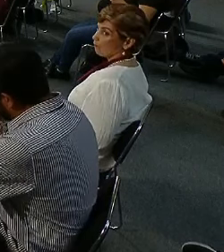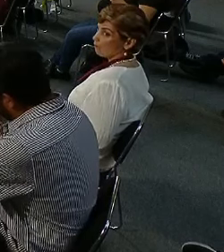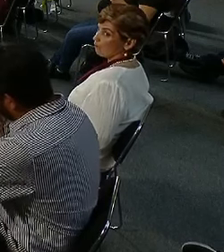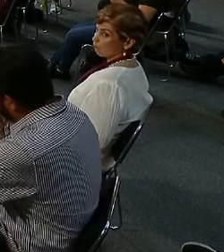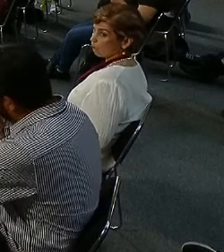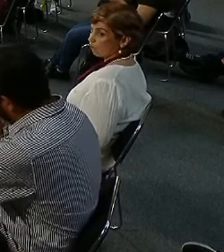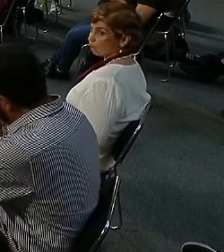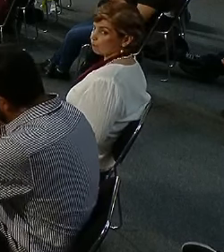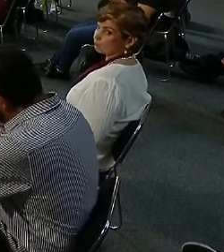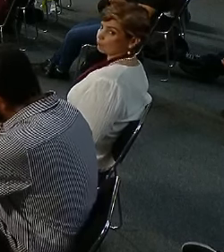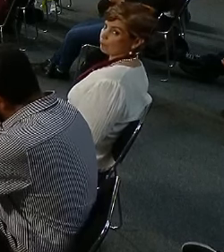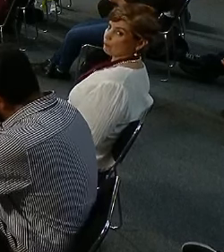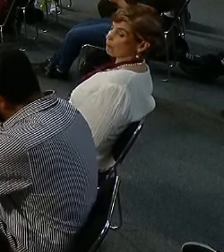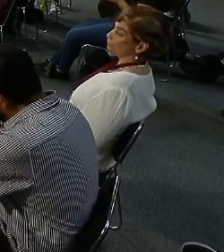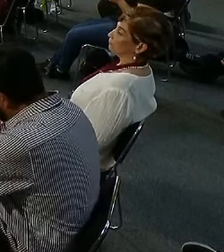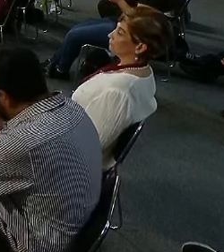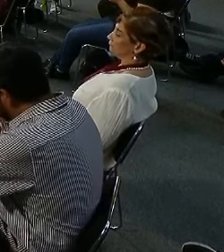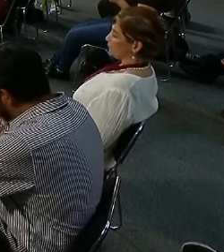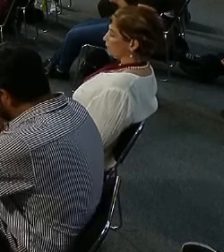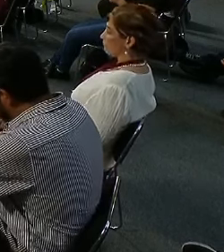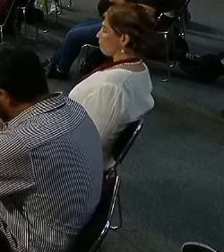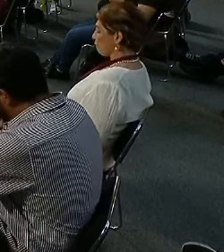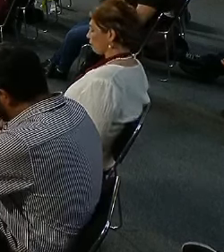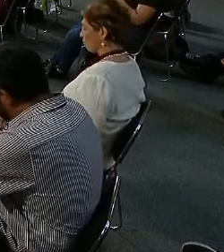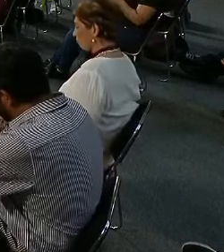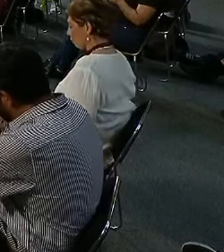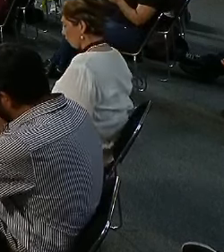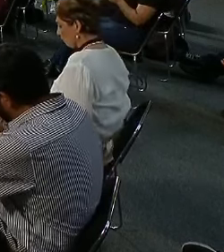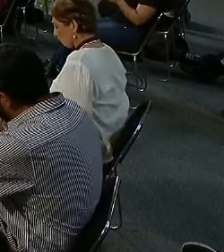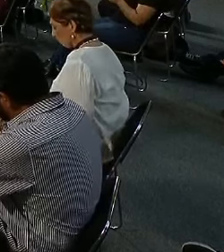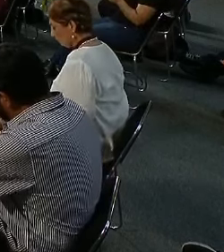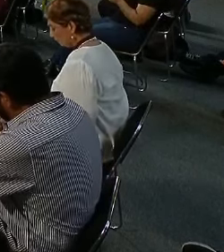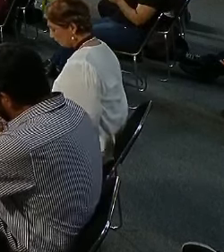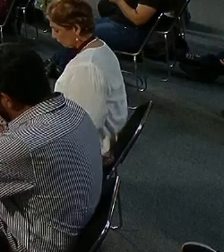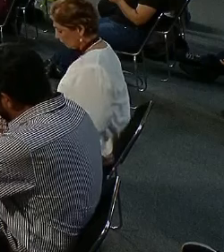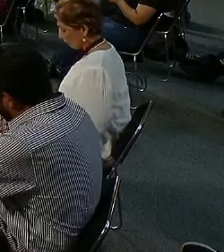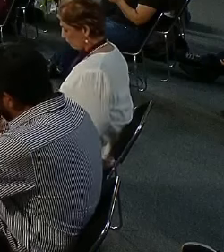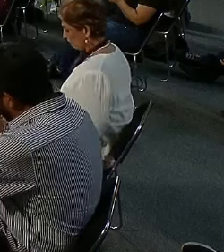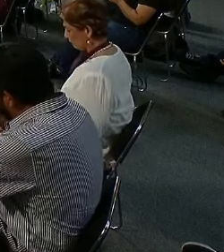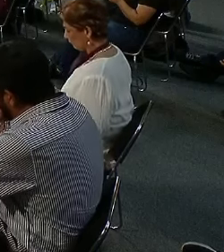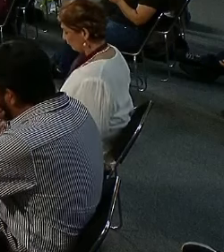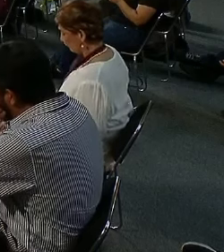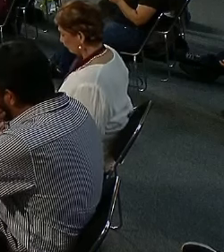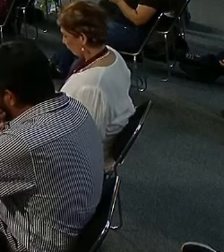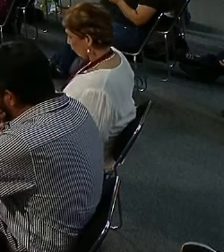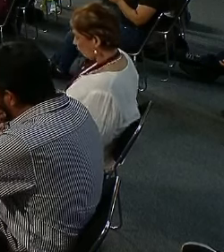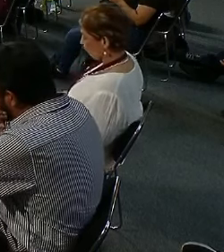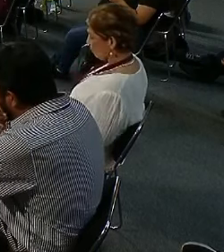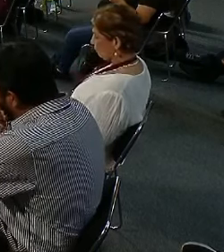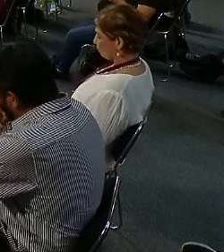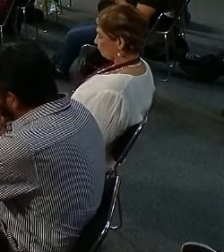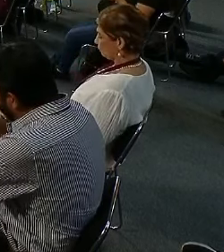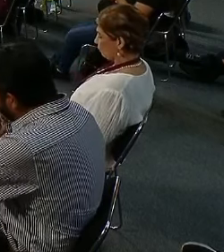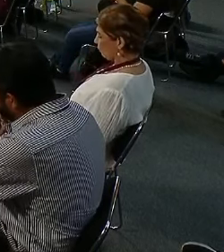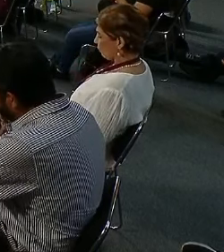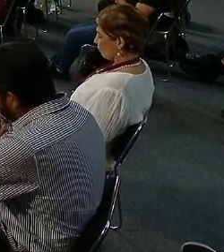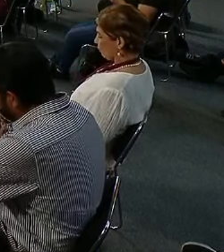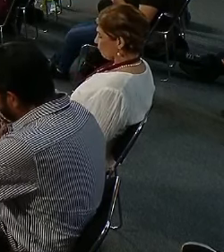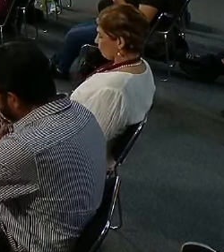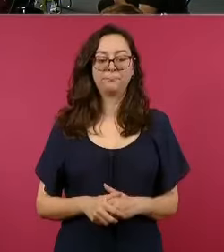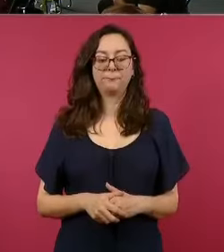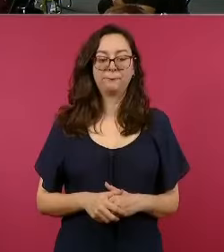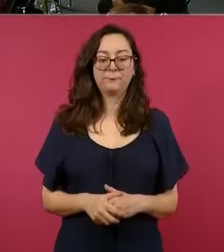nuestra Imagínese Cómo se le da mantenimiento acerca de